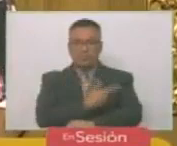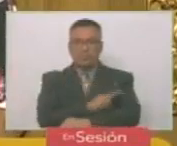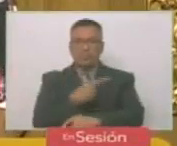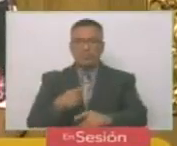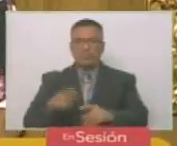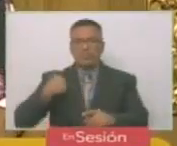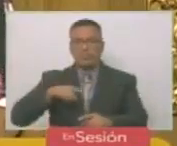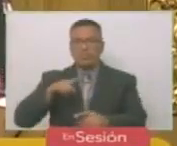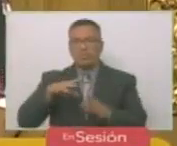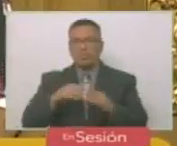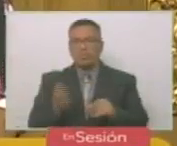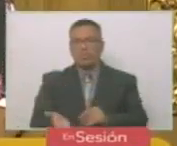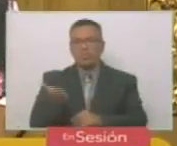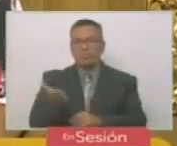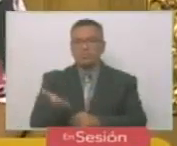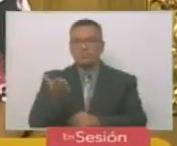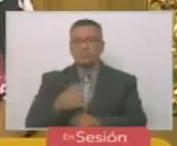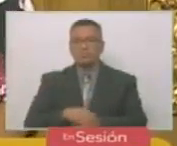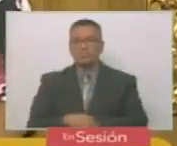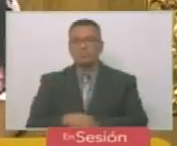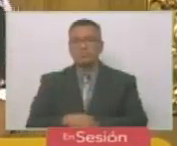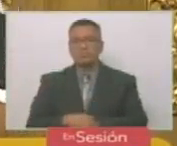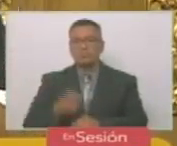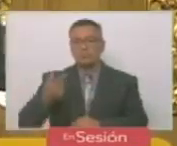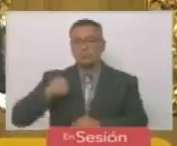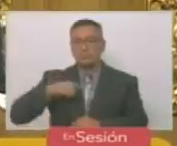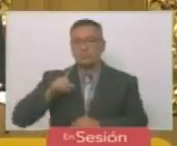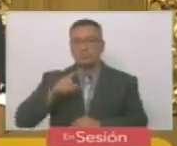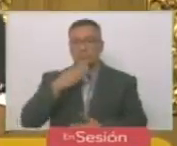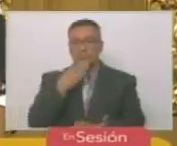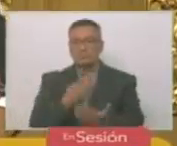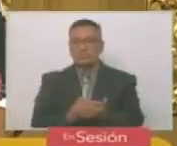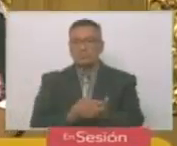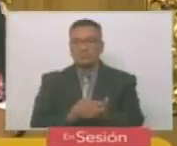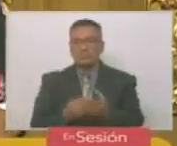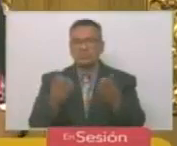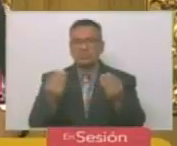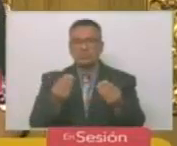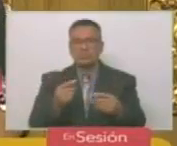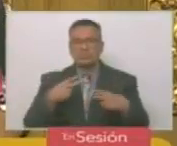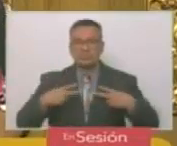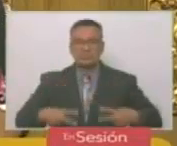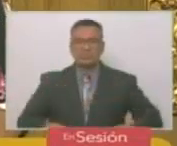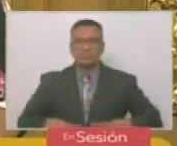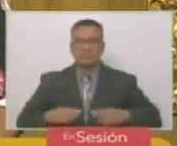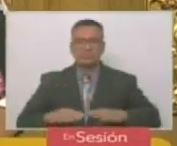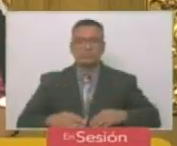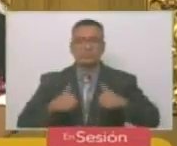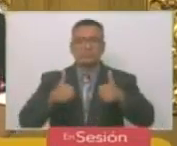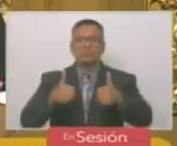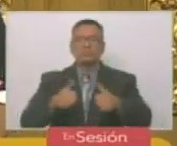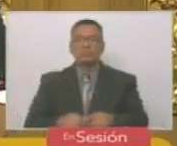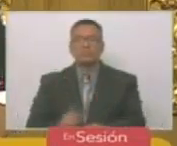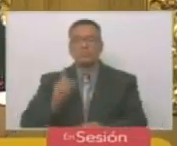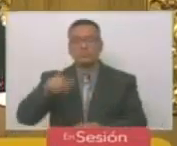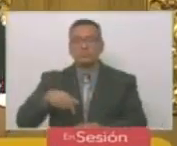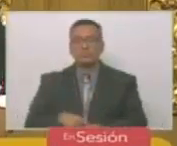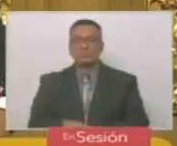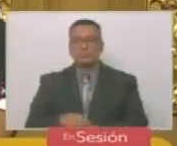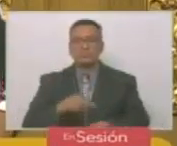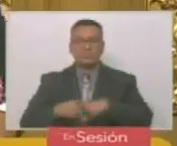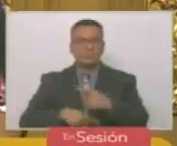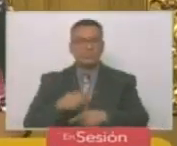tenido un papel fundamental y debemos el agradecimiento de muchas vidas salvadas. Pero también con el